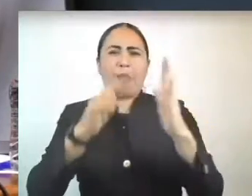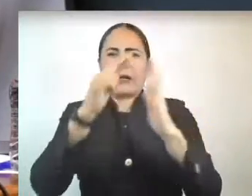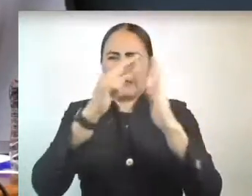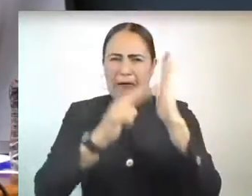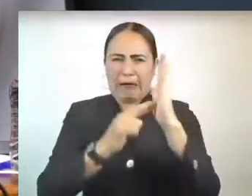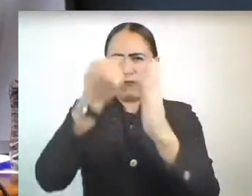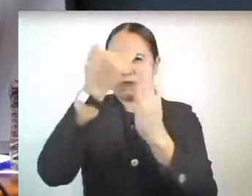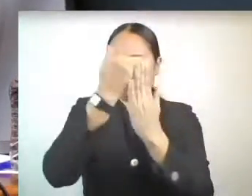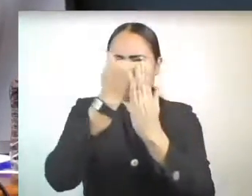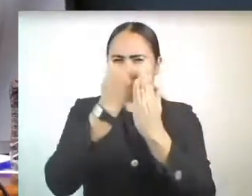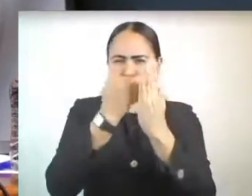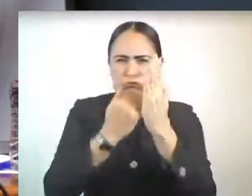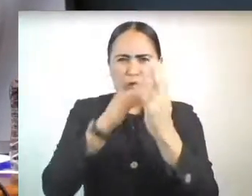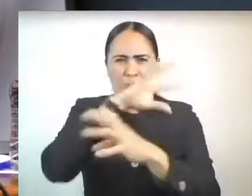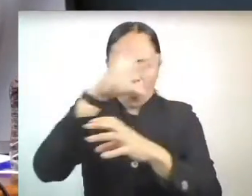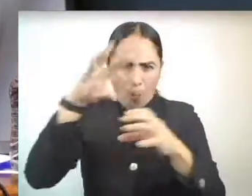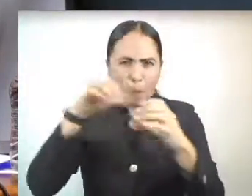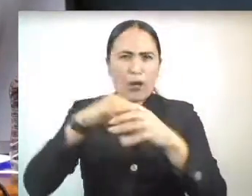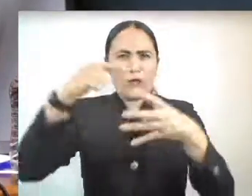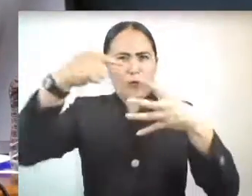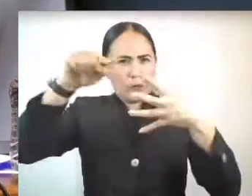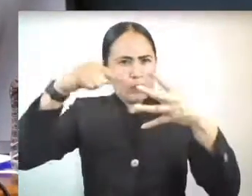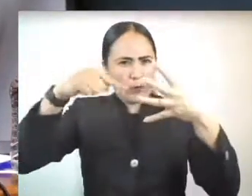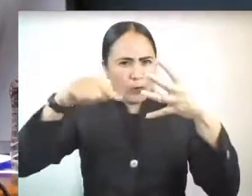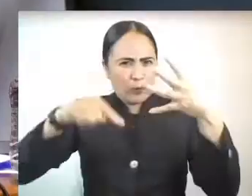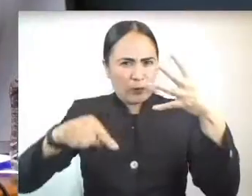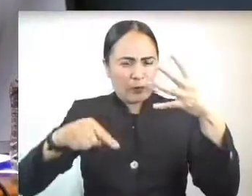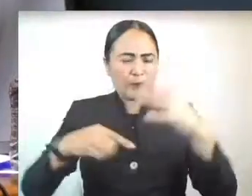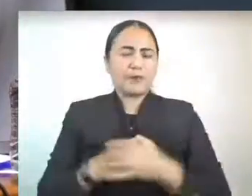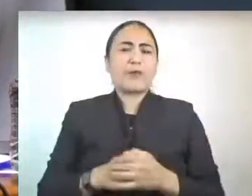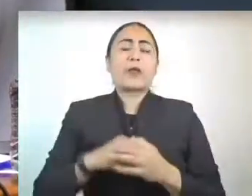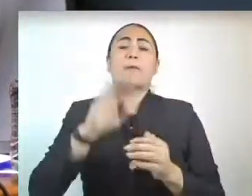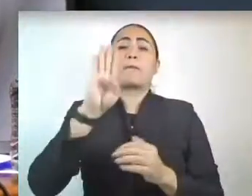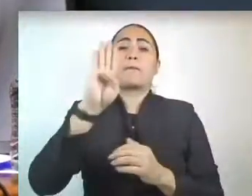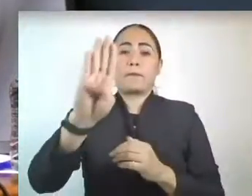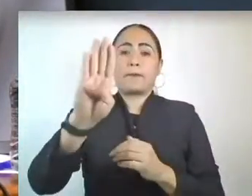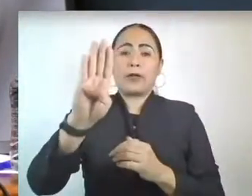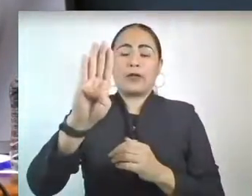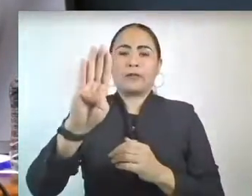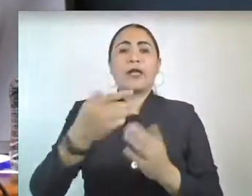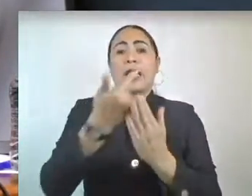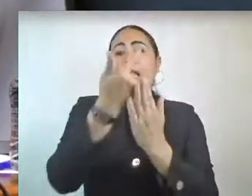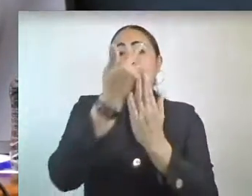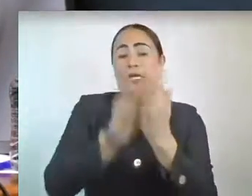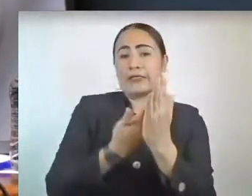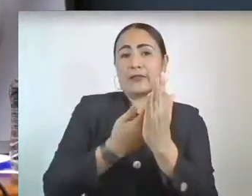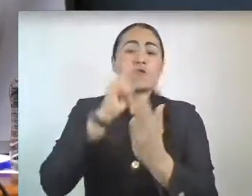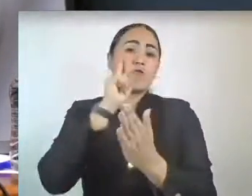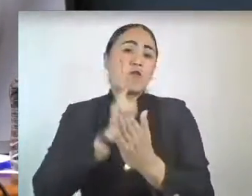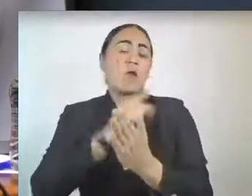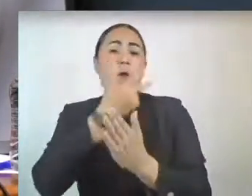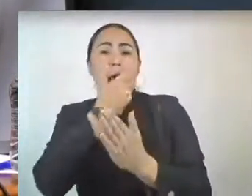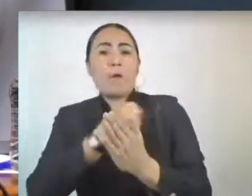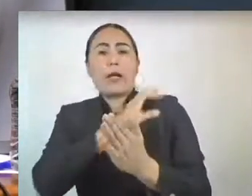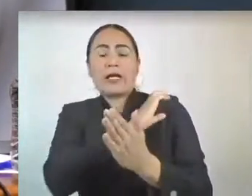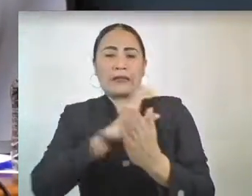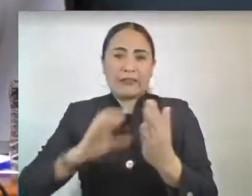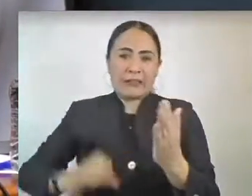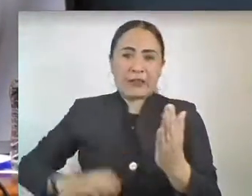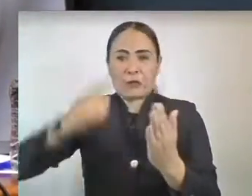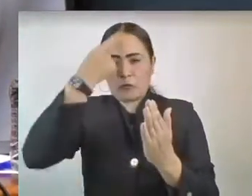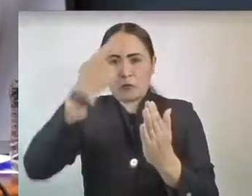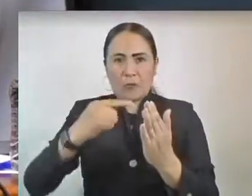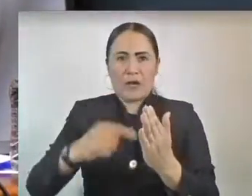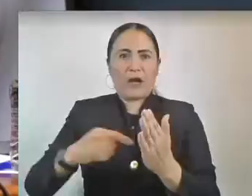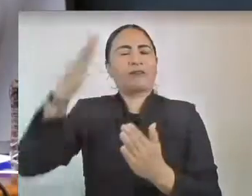contenidos en la presente convocatoria. B. Integrar una lista de candidatos aptos para ocupar el cargo de titular del órgano